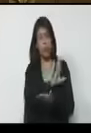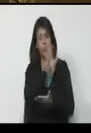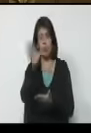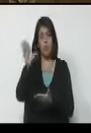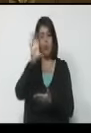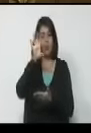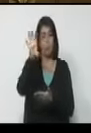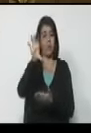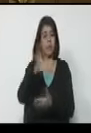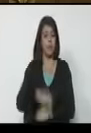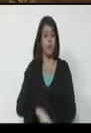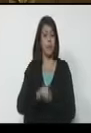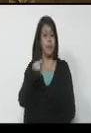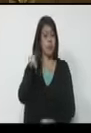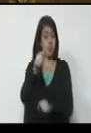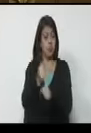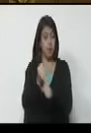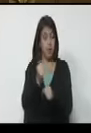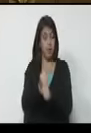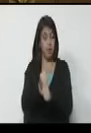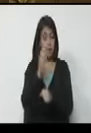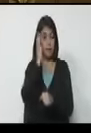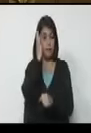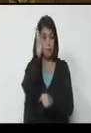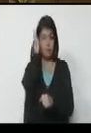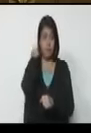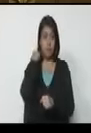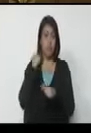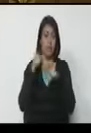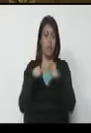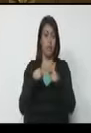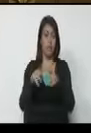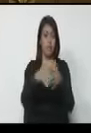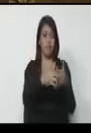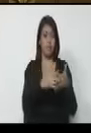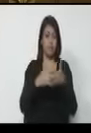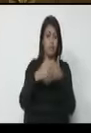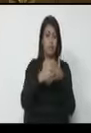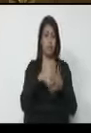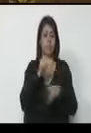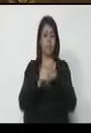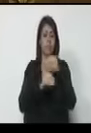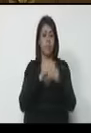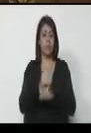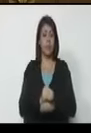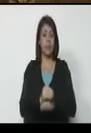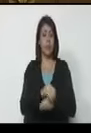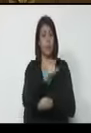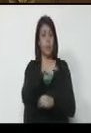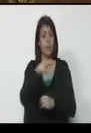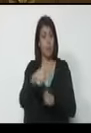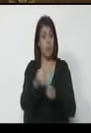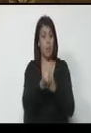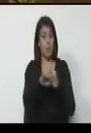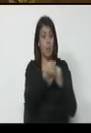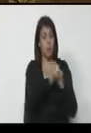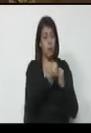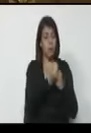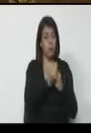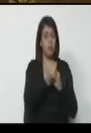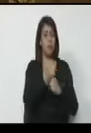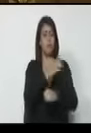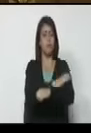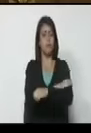deportara en caso de que no trabajaran. Así funciona el imperialismo y así funcionan sus adláteres y así funciona